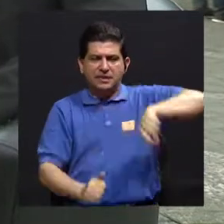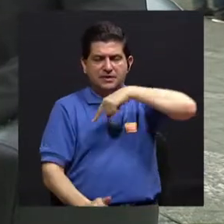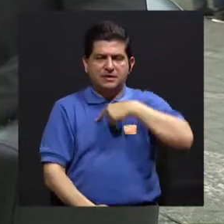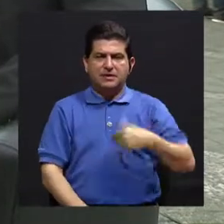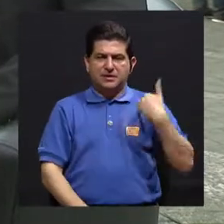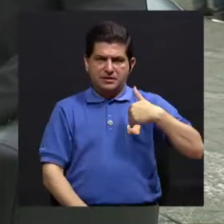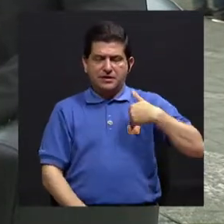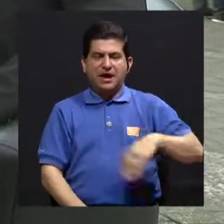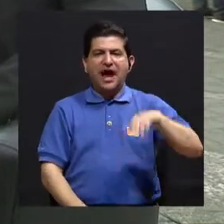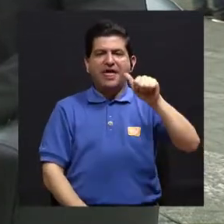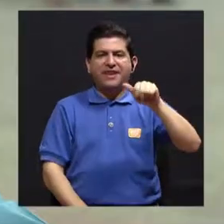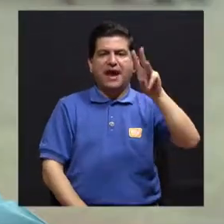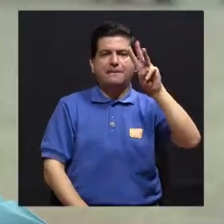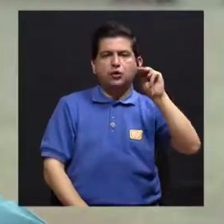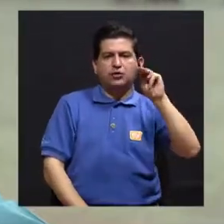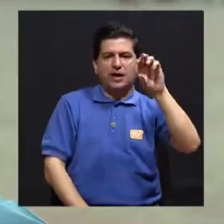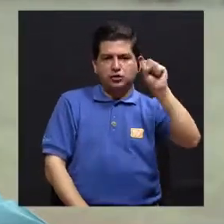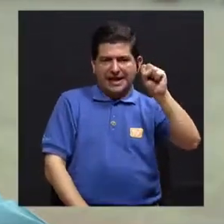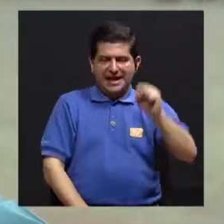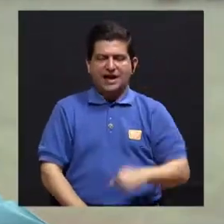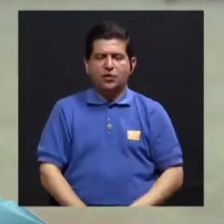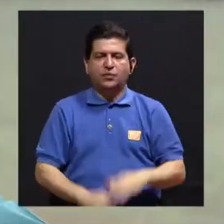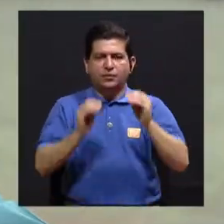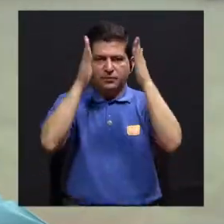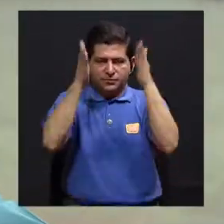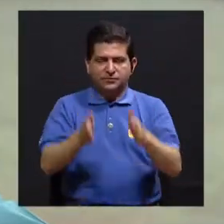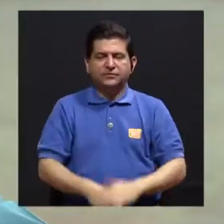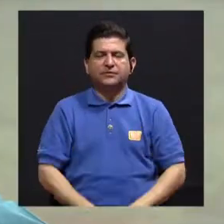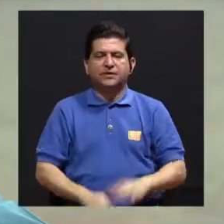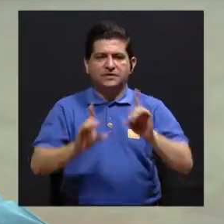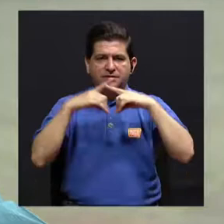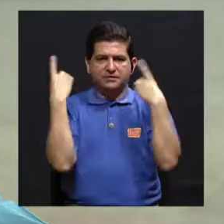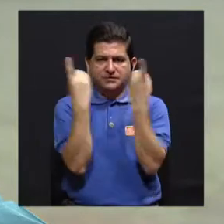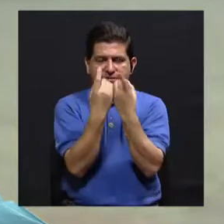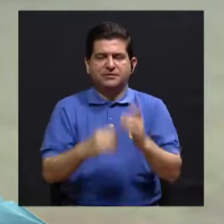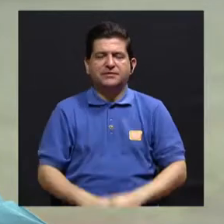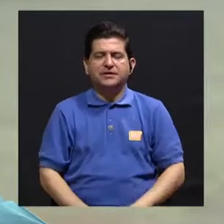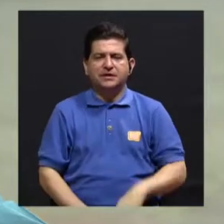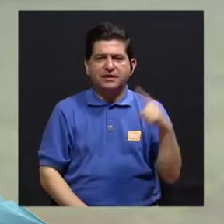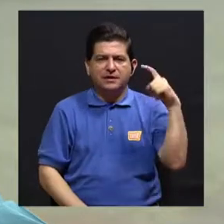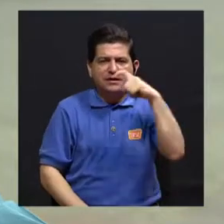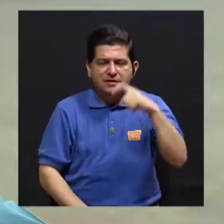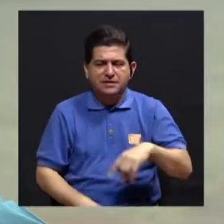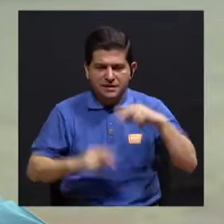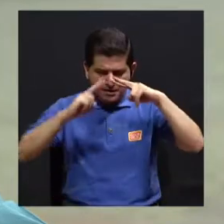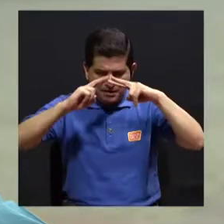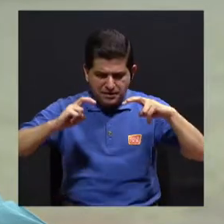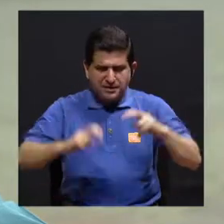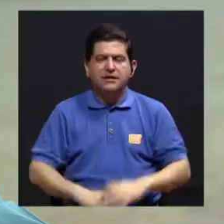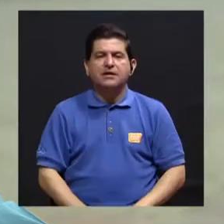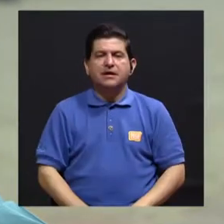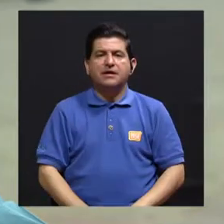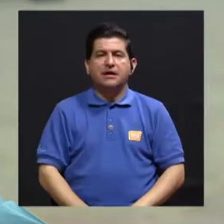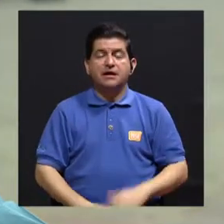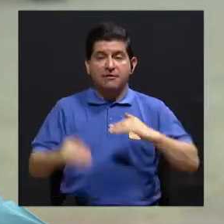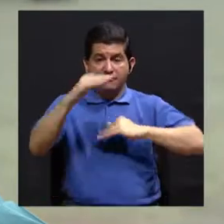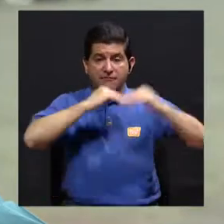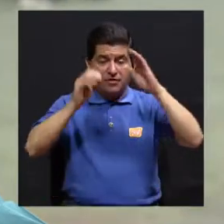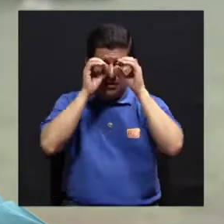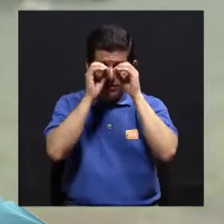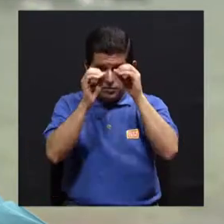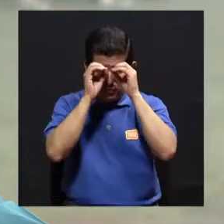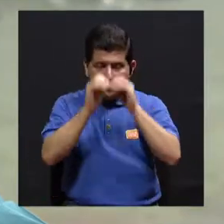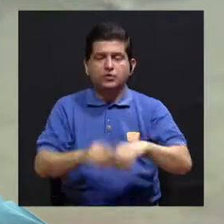con nosotros el señor Adrián Montero Salguero. Él es profesor del Departamento de Parasitología de la Facultad de